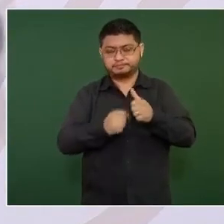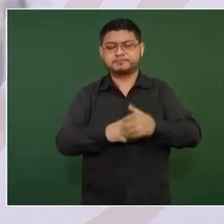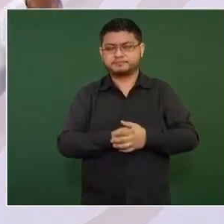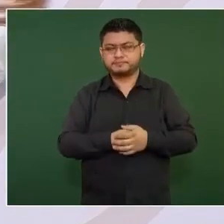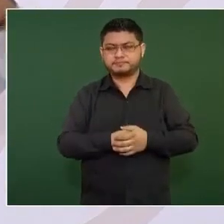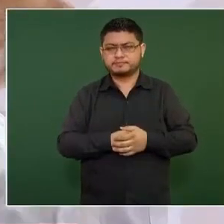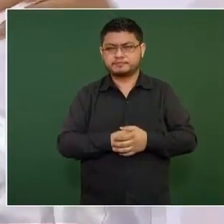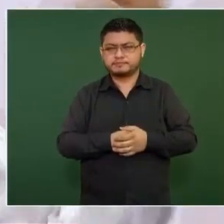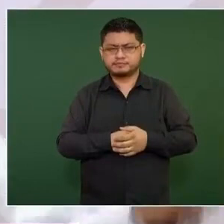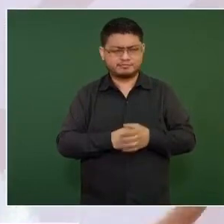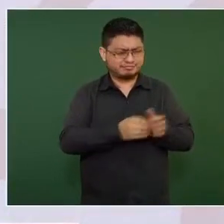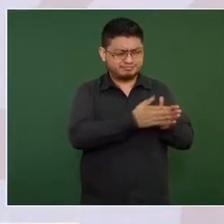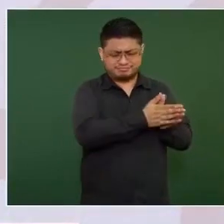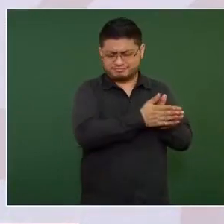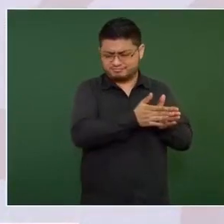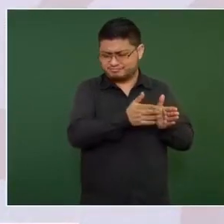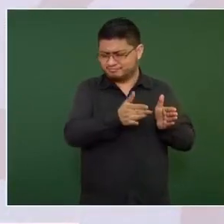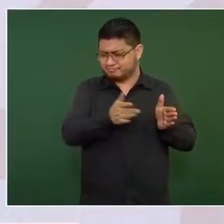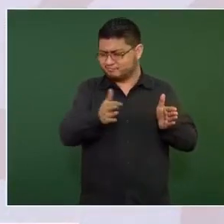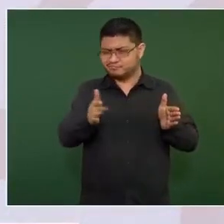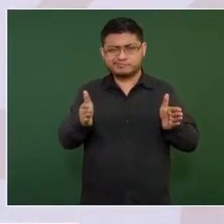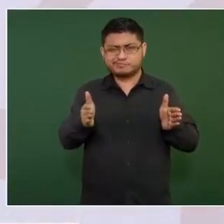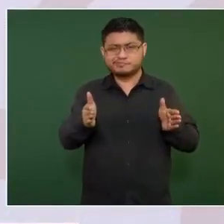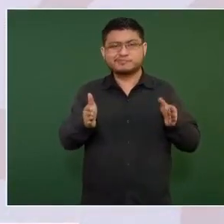Entonces, todo esto nos